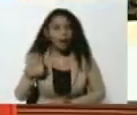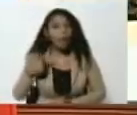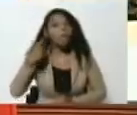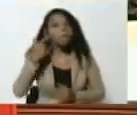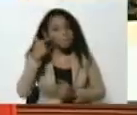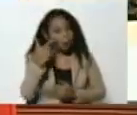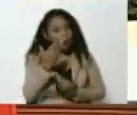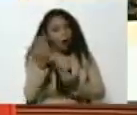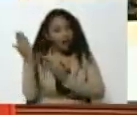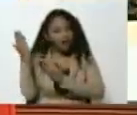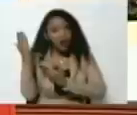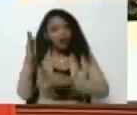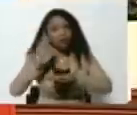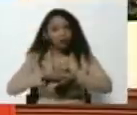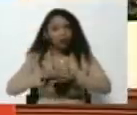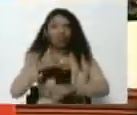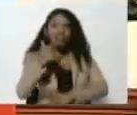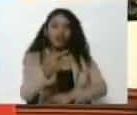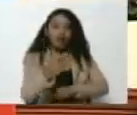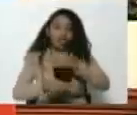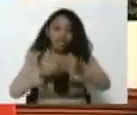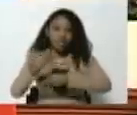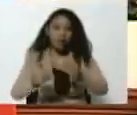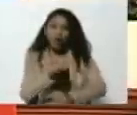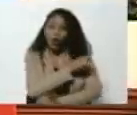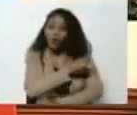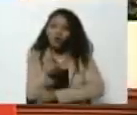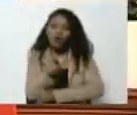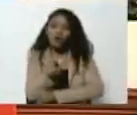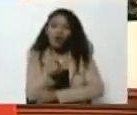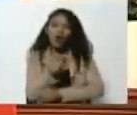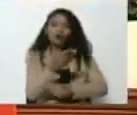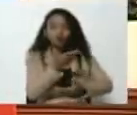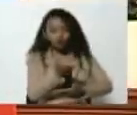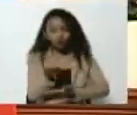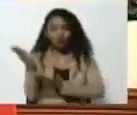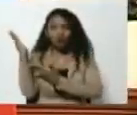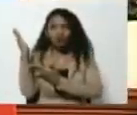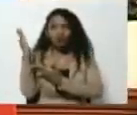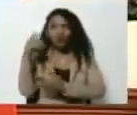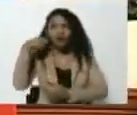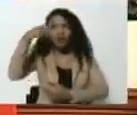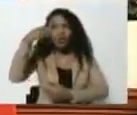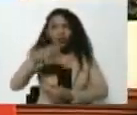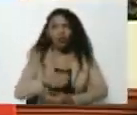que dijimos y lo que hicimos y lo que cumplimos. ¡Adelante, video!